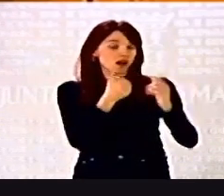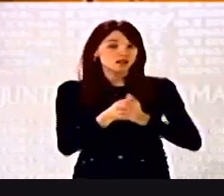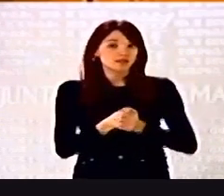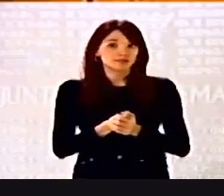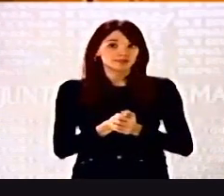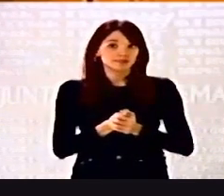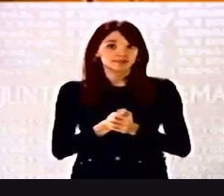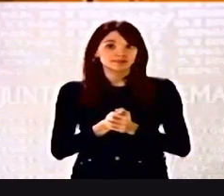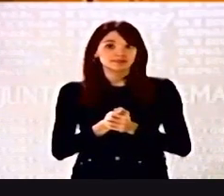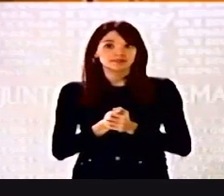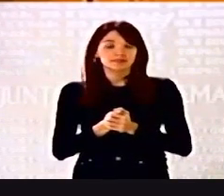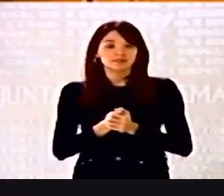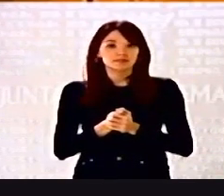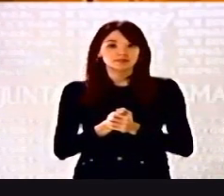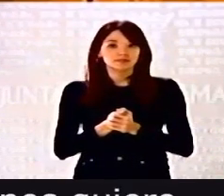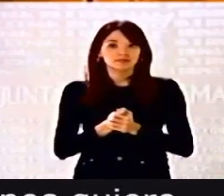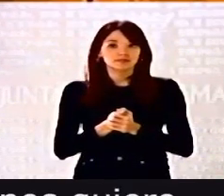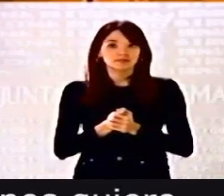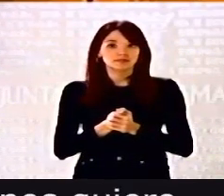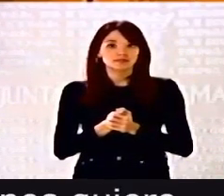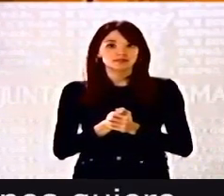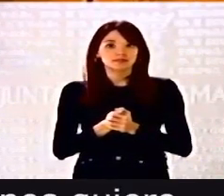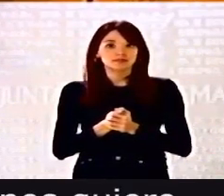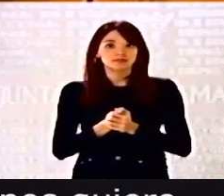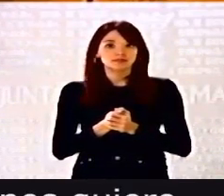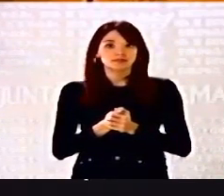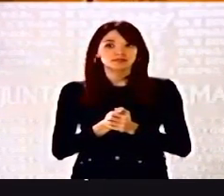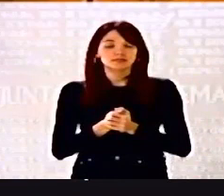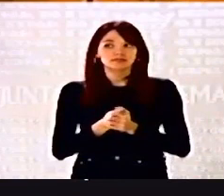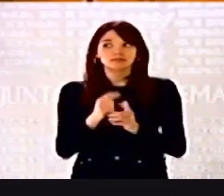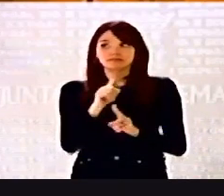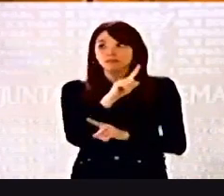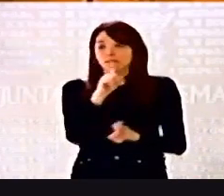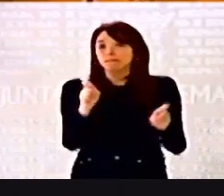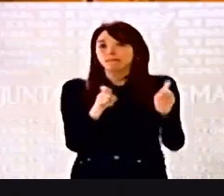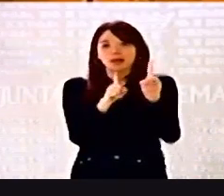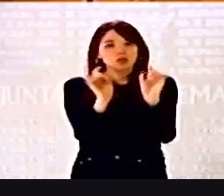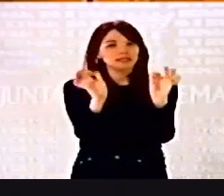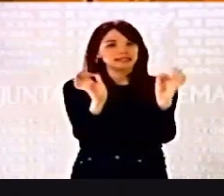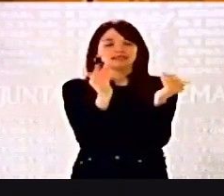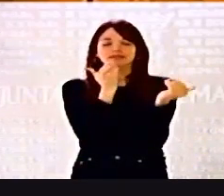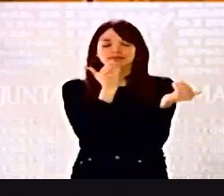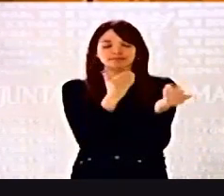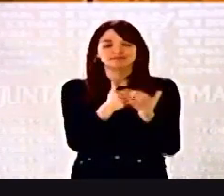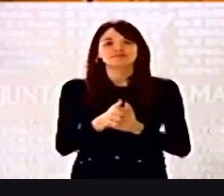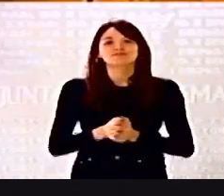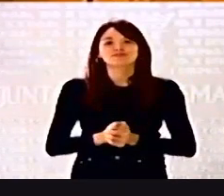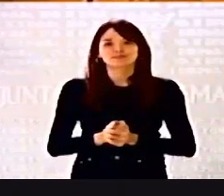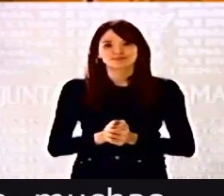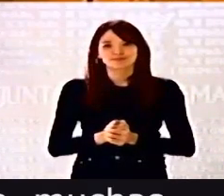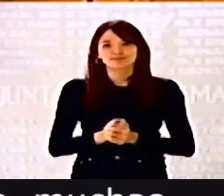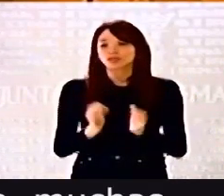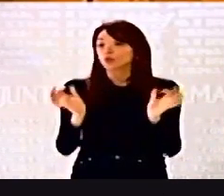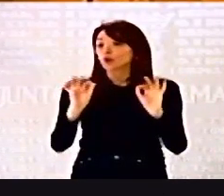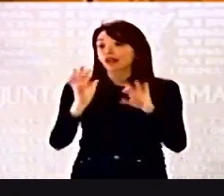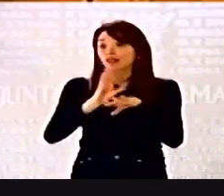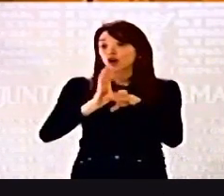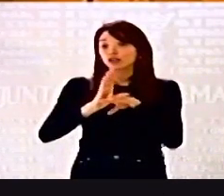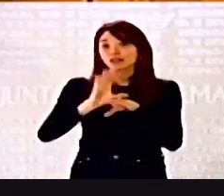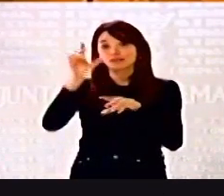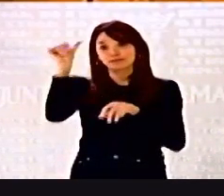cuestión. Yo no tengo ninguna pregunta para la consejera, muchas gracias. La consejera, creo que es